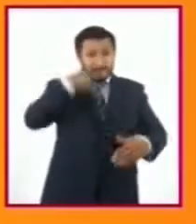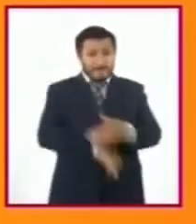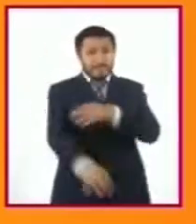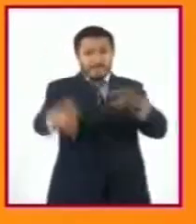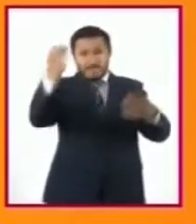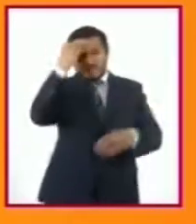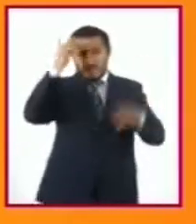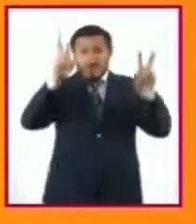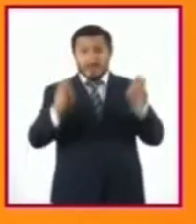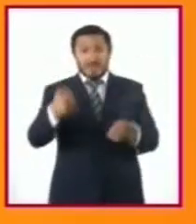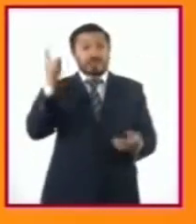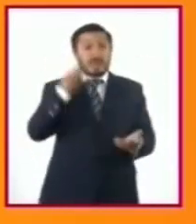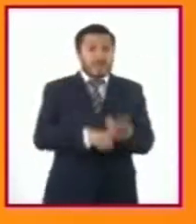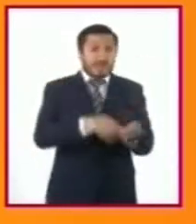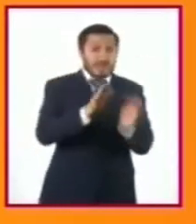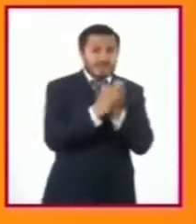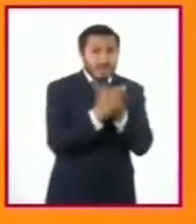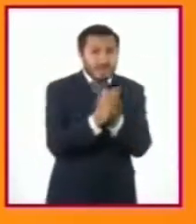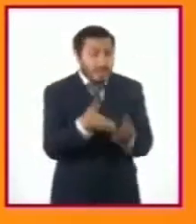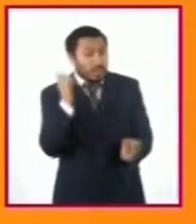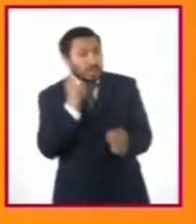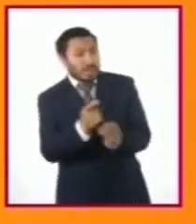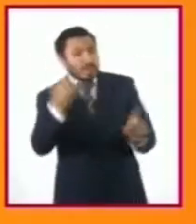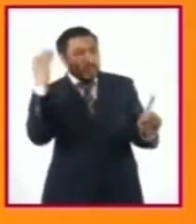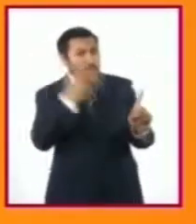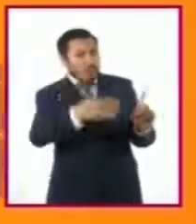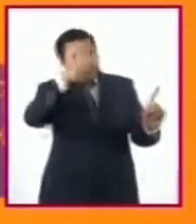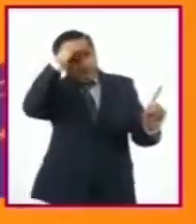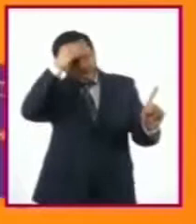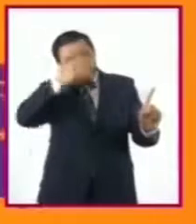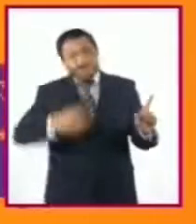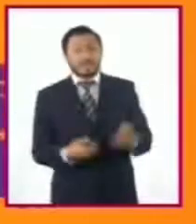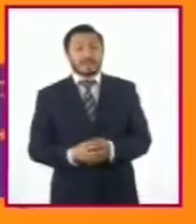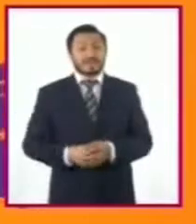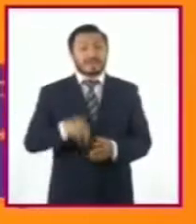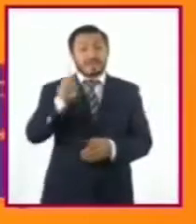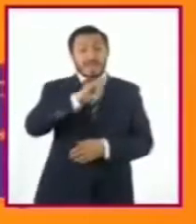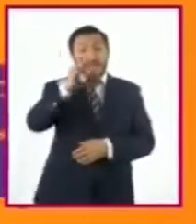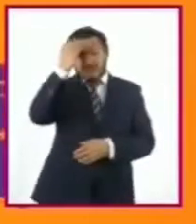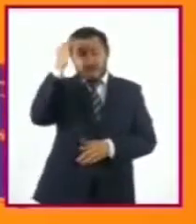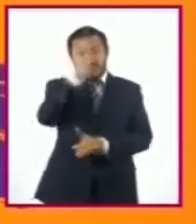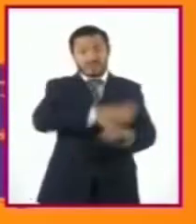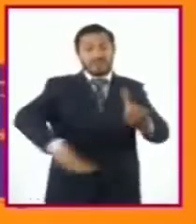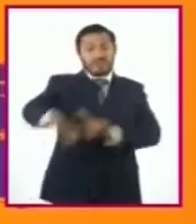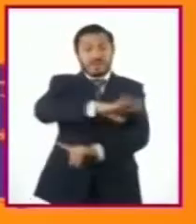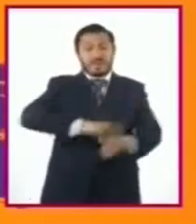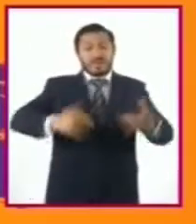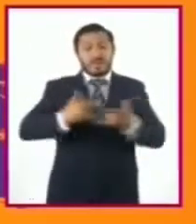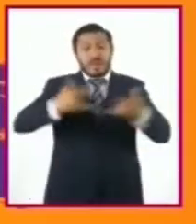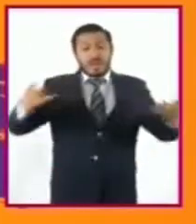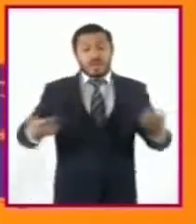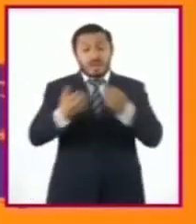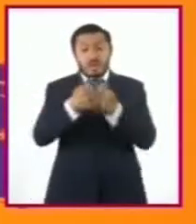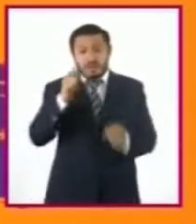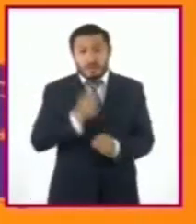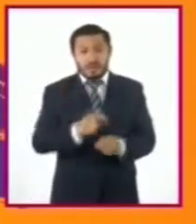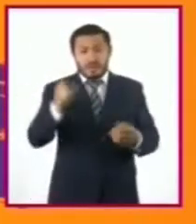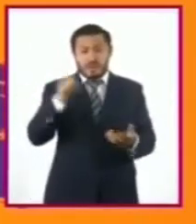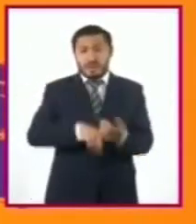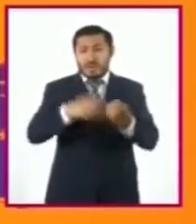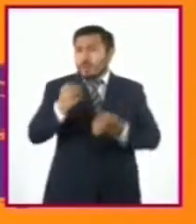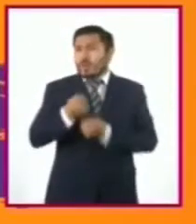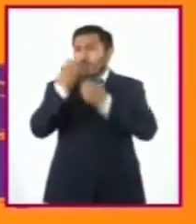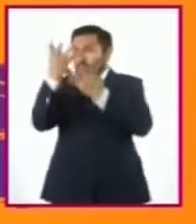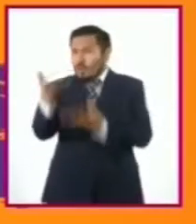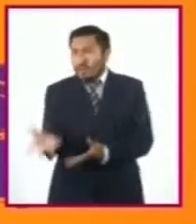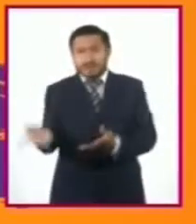en su libro de texto El aprendizaje esperado, reconoce el contexto histórico y social de la poesía dentro